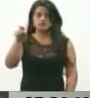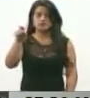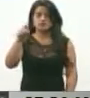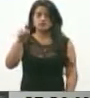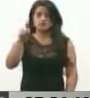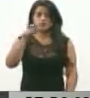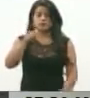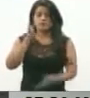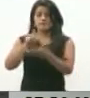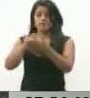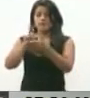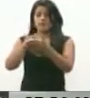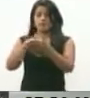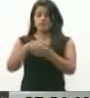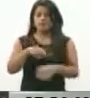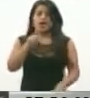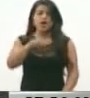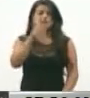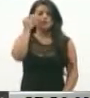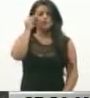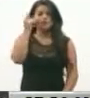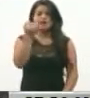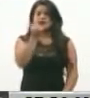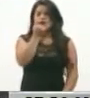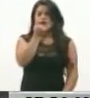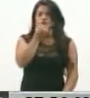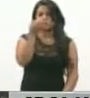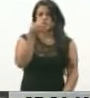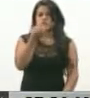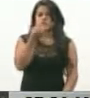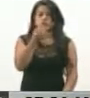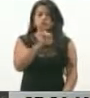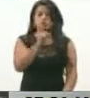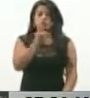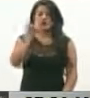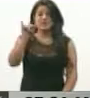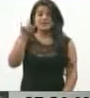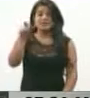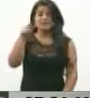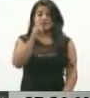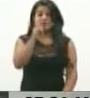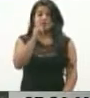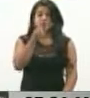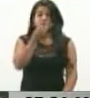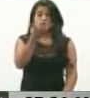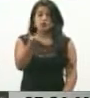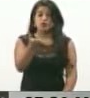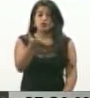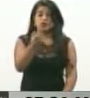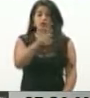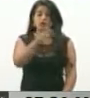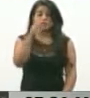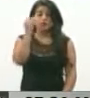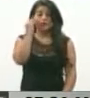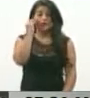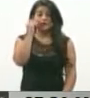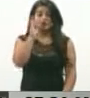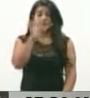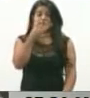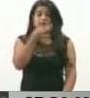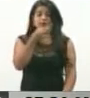se desaparece. A veces creen que es un error. Sí, y la I es de información. Y la I es de que hay que buscar en nuestros